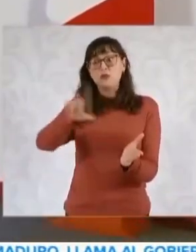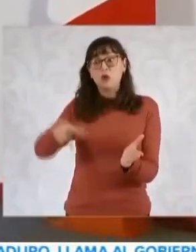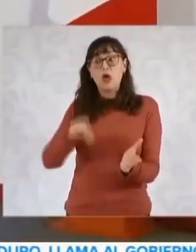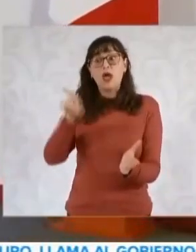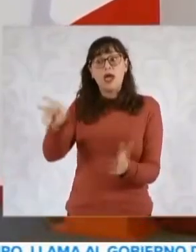ese sistema